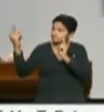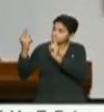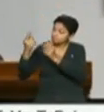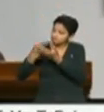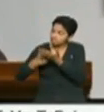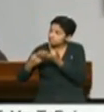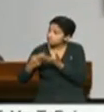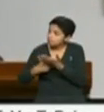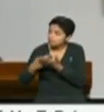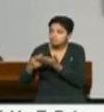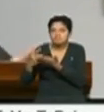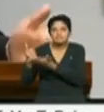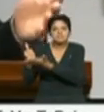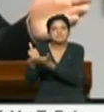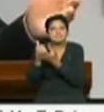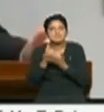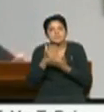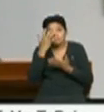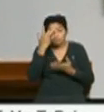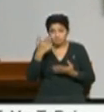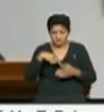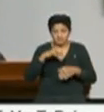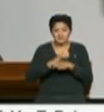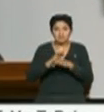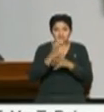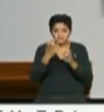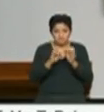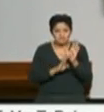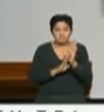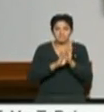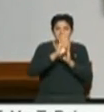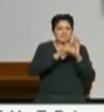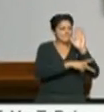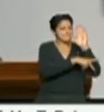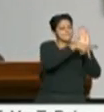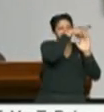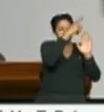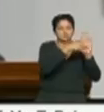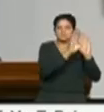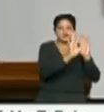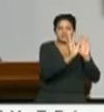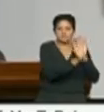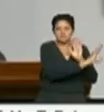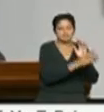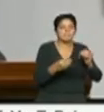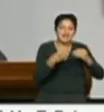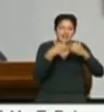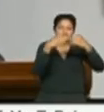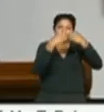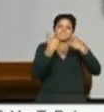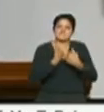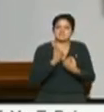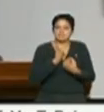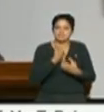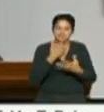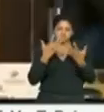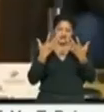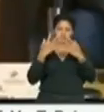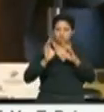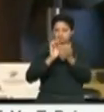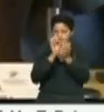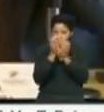prioridad del Ecuador, que es, como ustedes lo saben, sofisticar nuestra economía, diversificarla, cambiar nuestra matriz